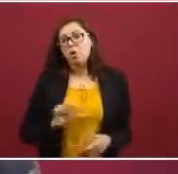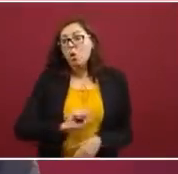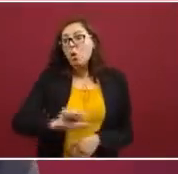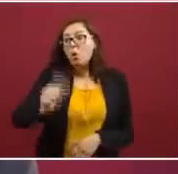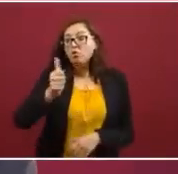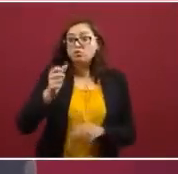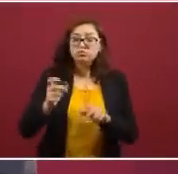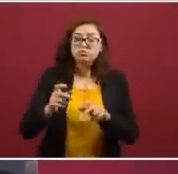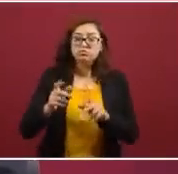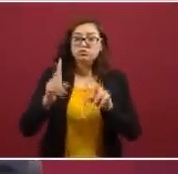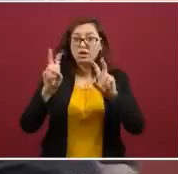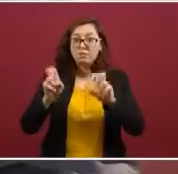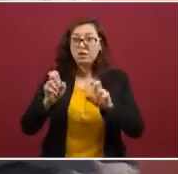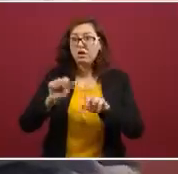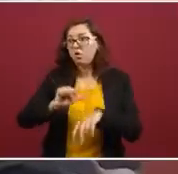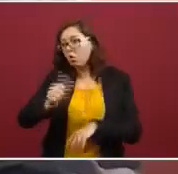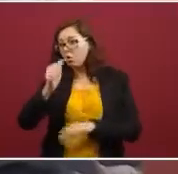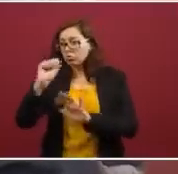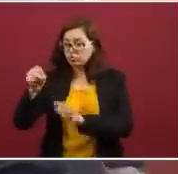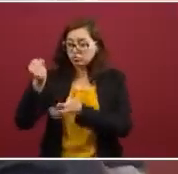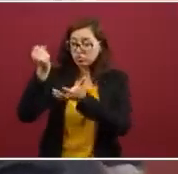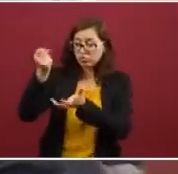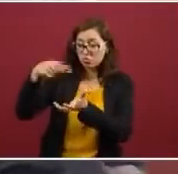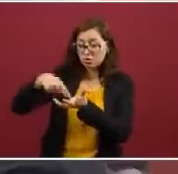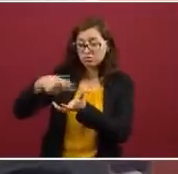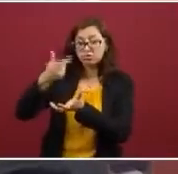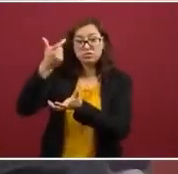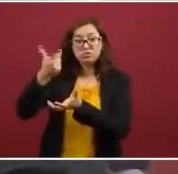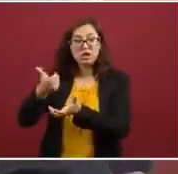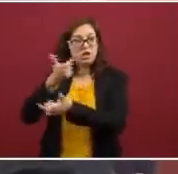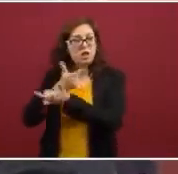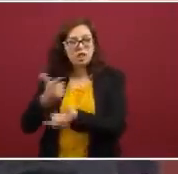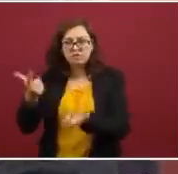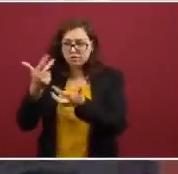semana, lleva el propósito de